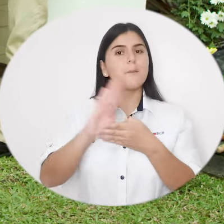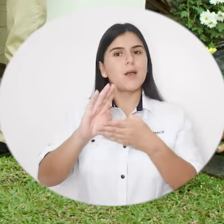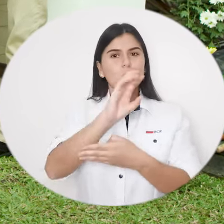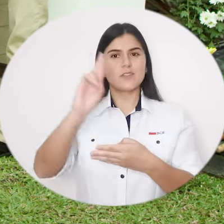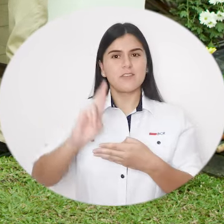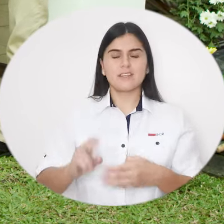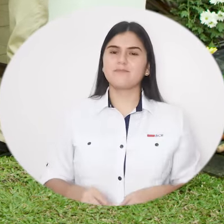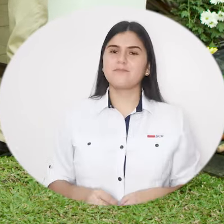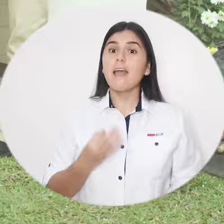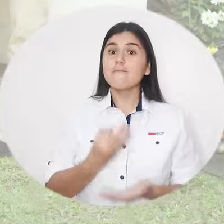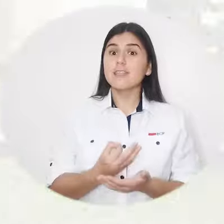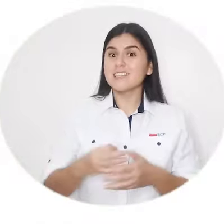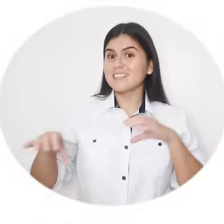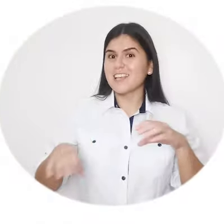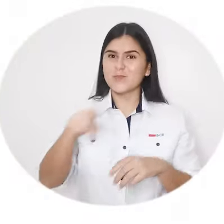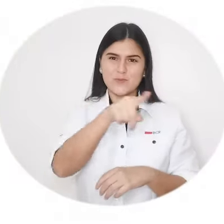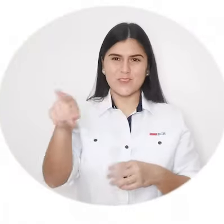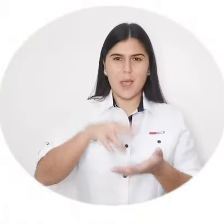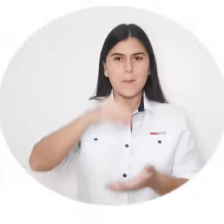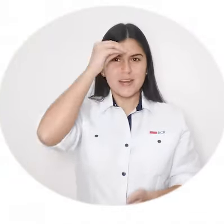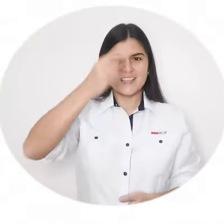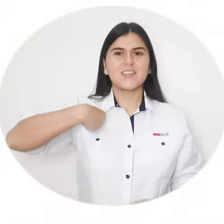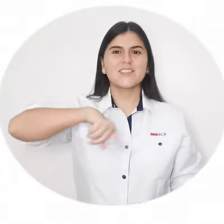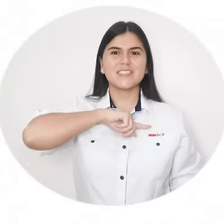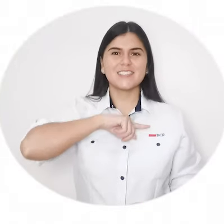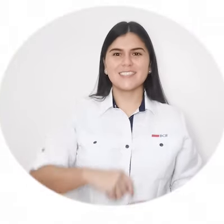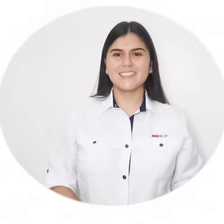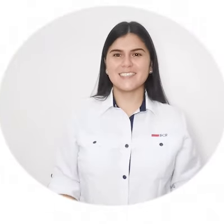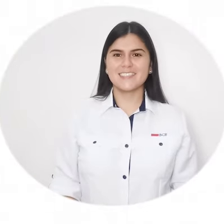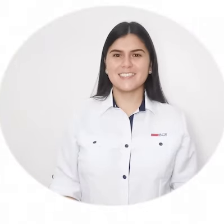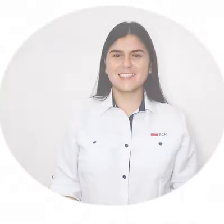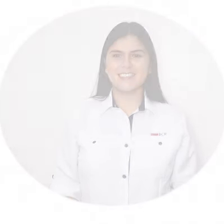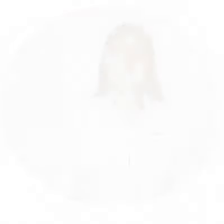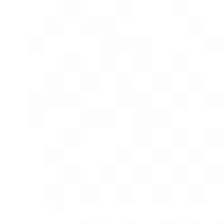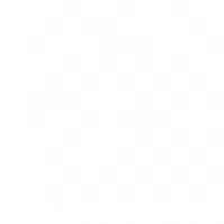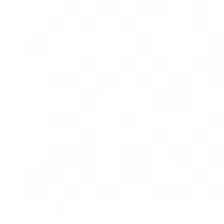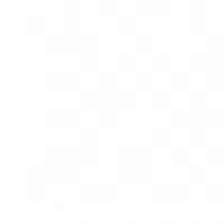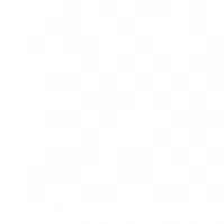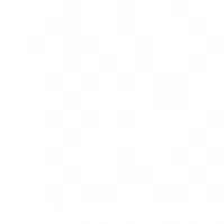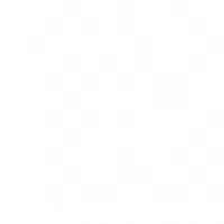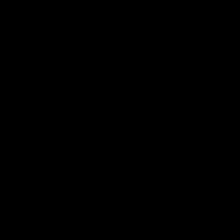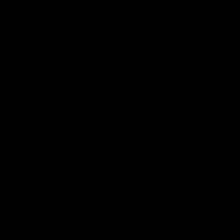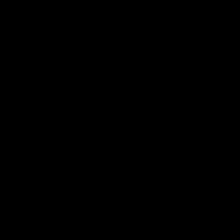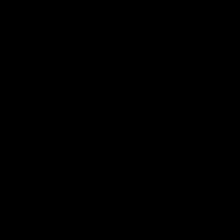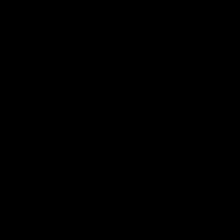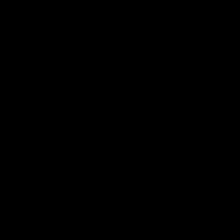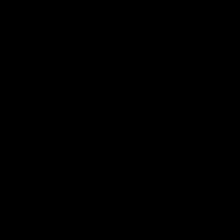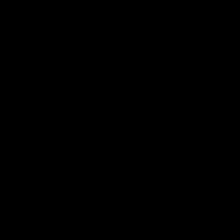en las redes sociales del BCR. Finanzas en Acción. Aprende con nosotros.